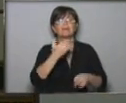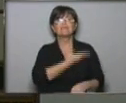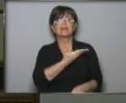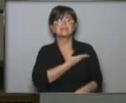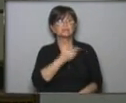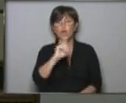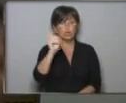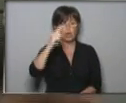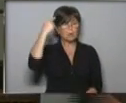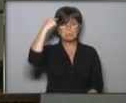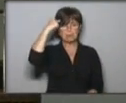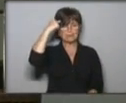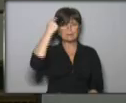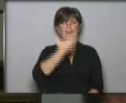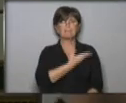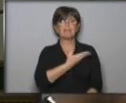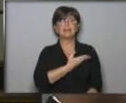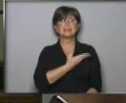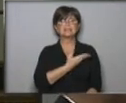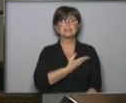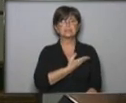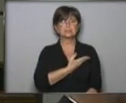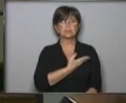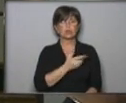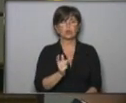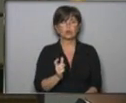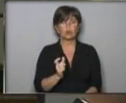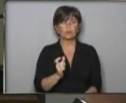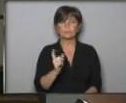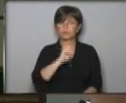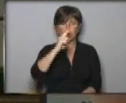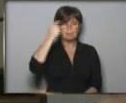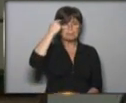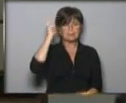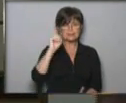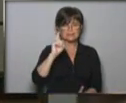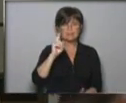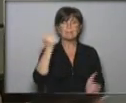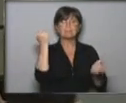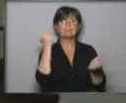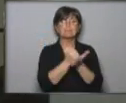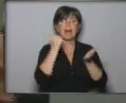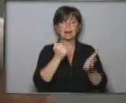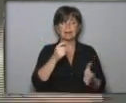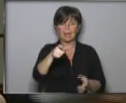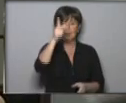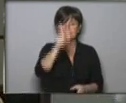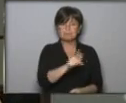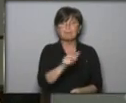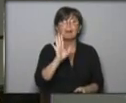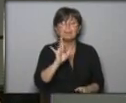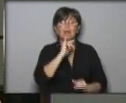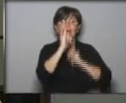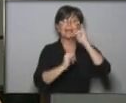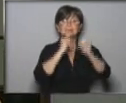no lo tenía pensado, el nombre de Francisco, con el que marca su pontificado, pero